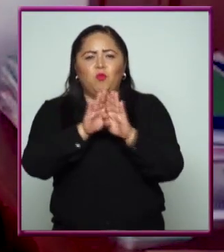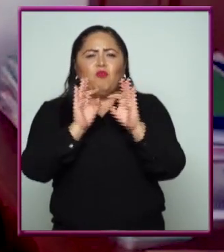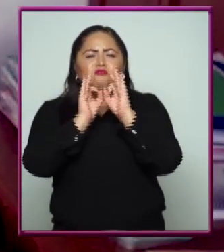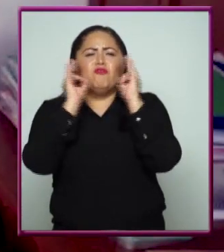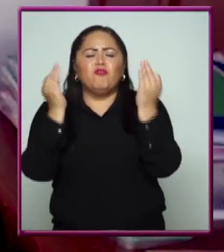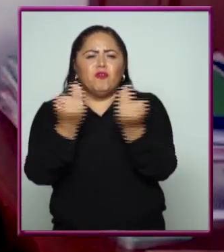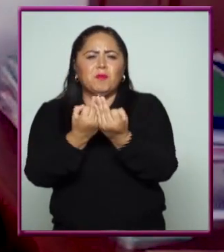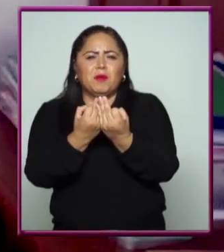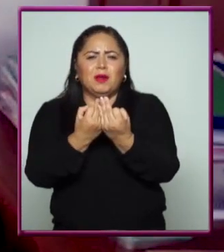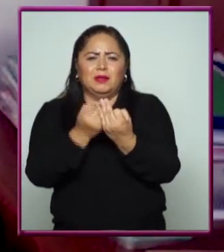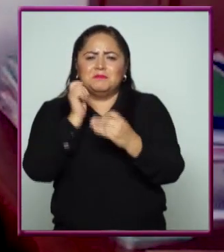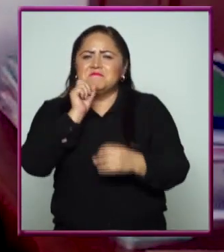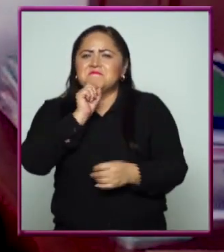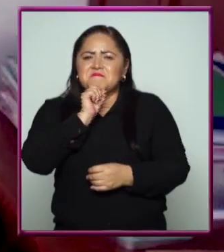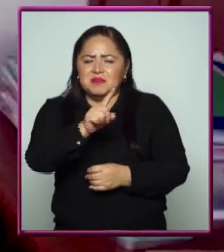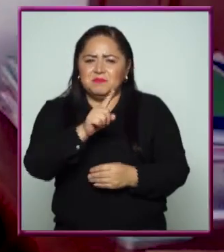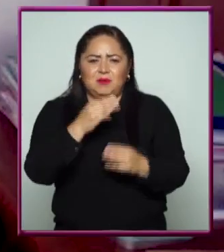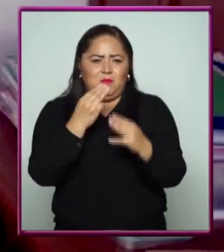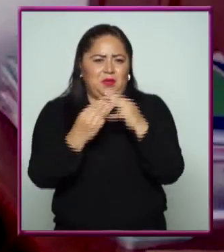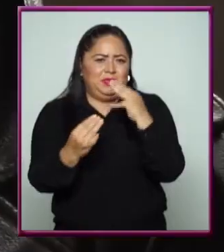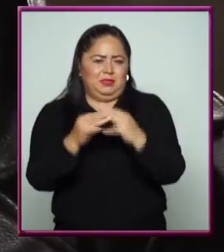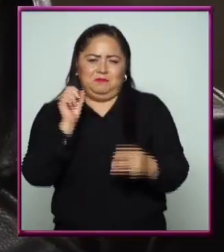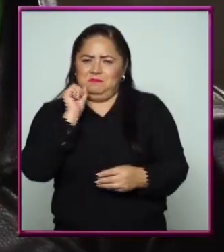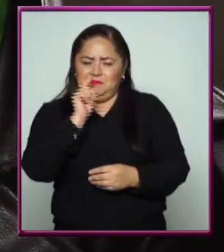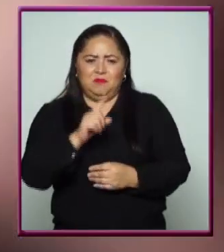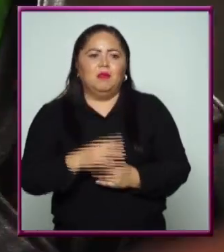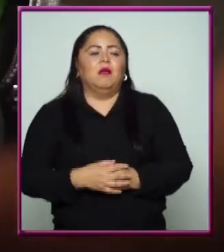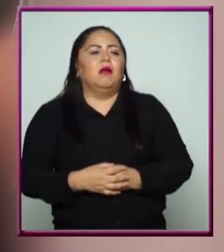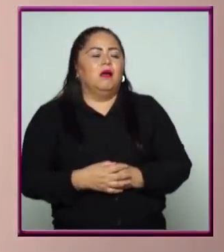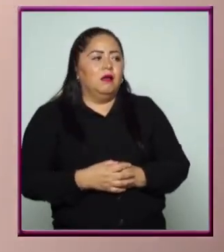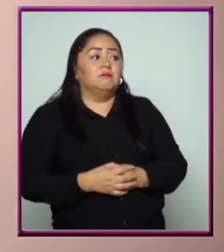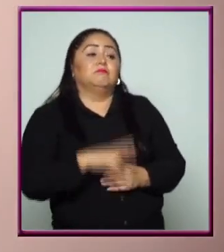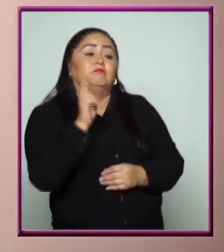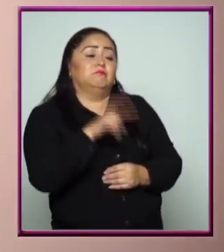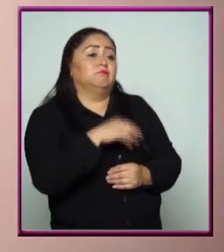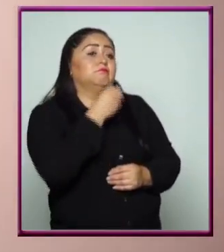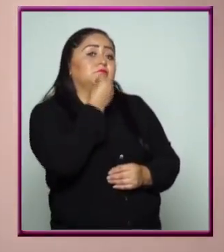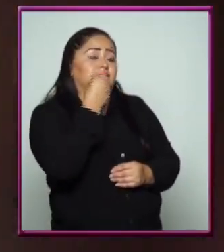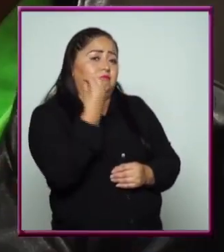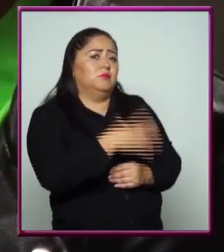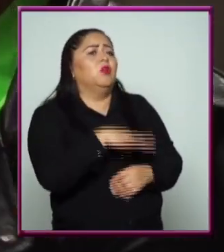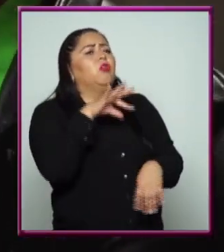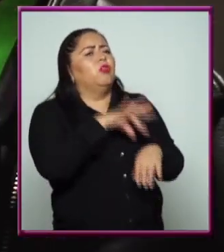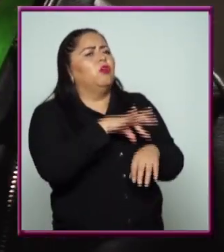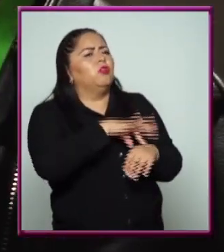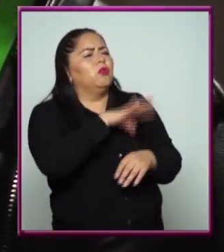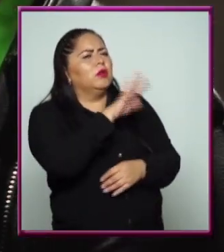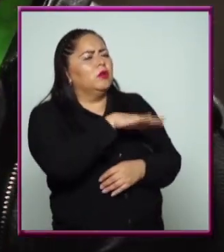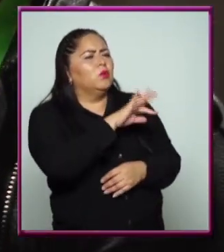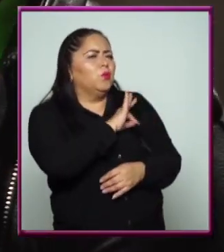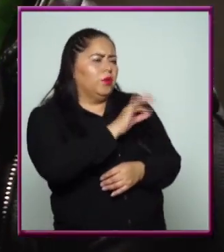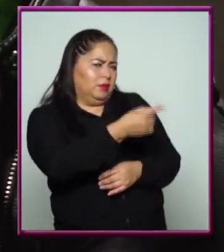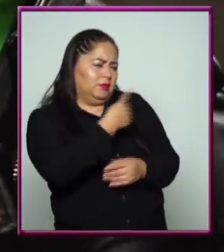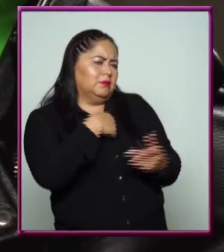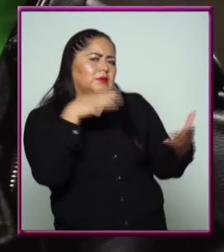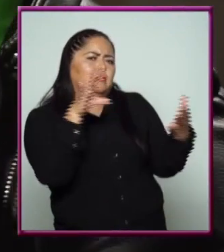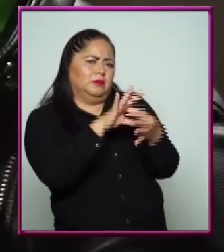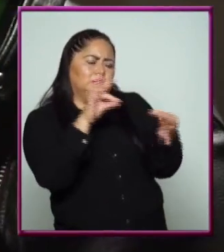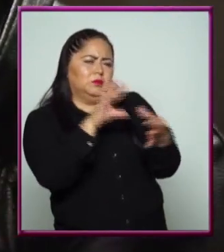forman de la misma manera. ¡Wow! ¡Qué maravilla! Doctora, ¿nos podría